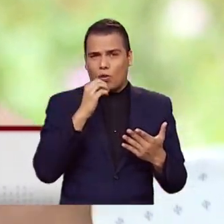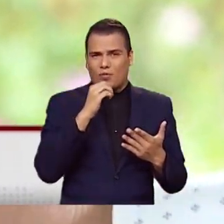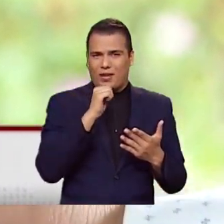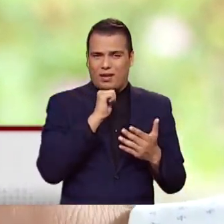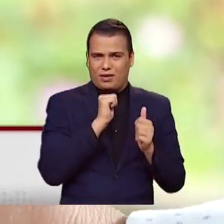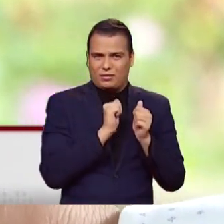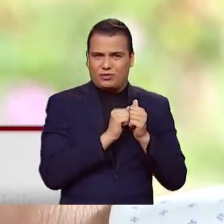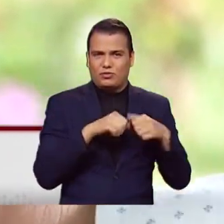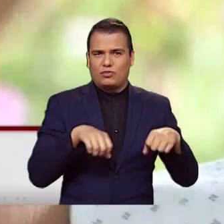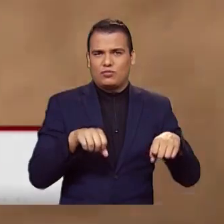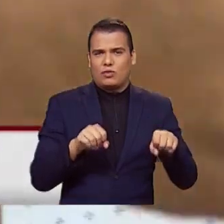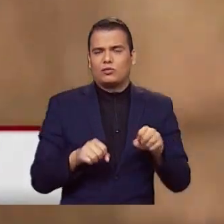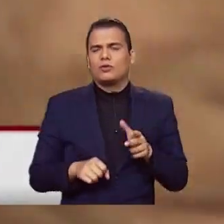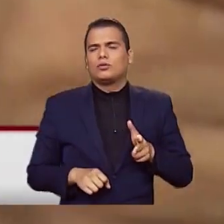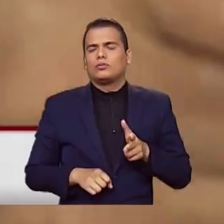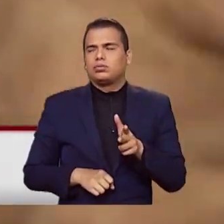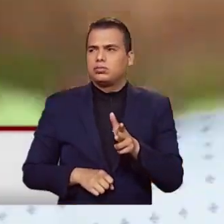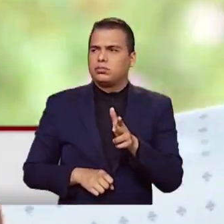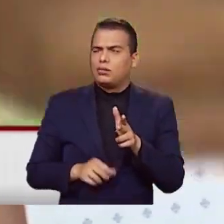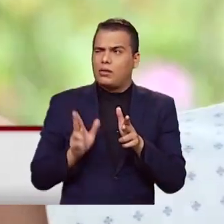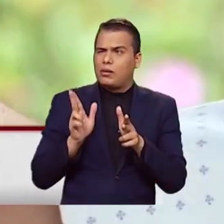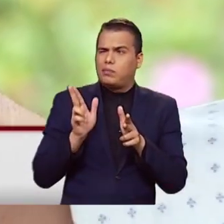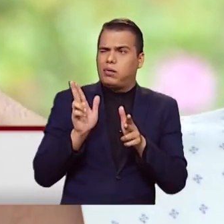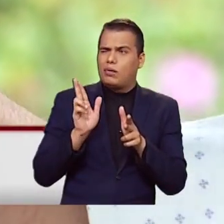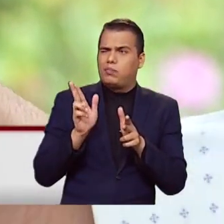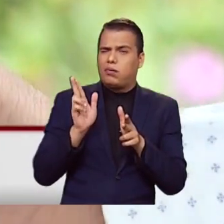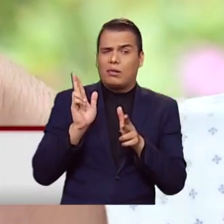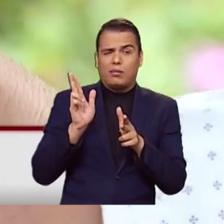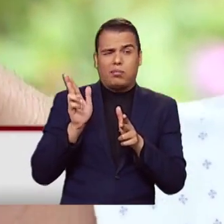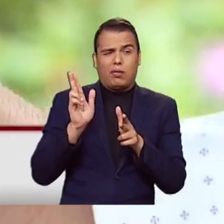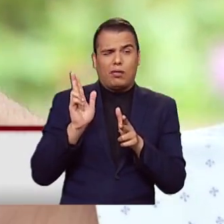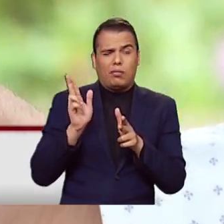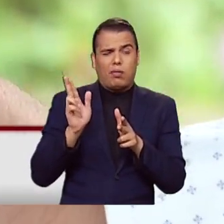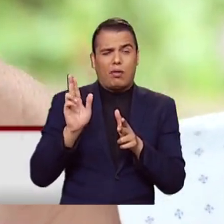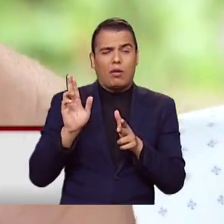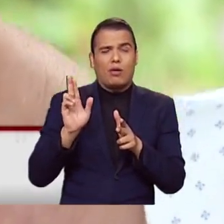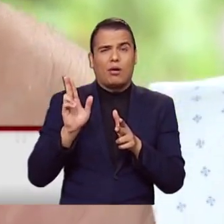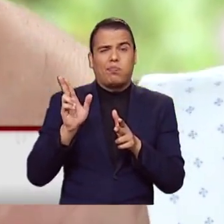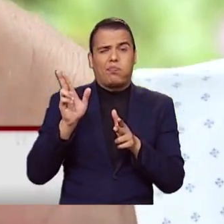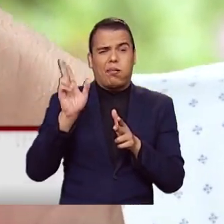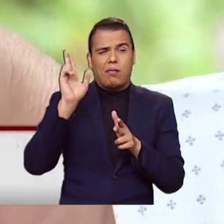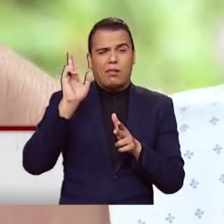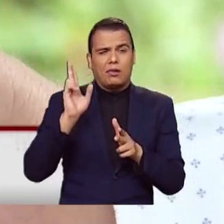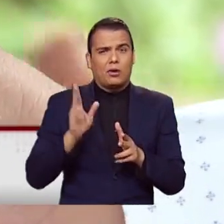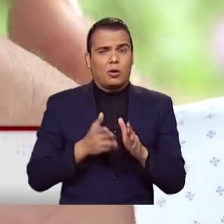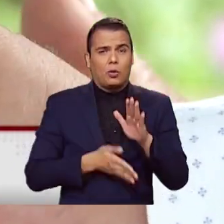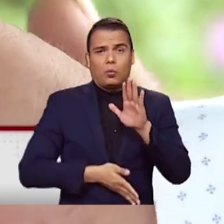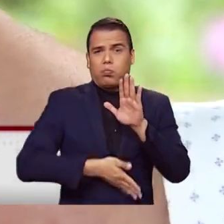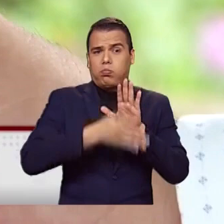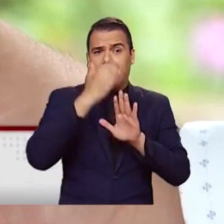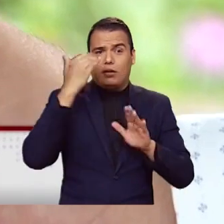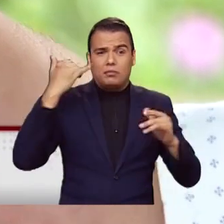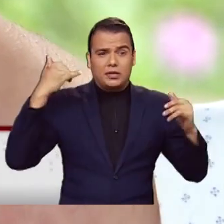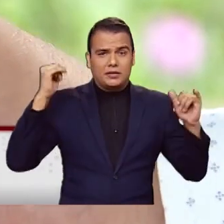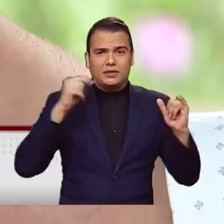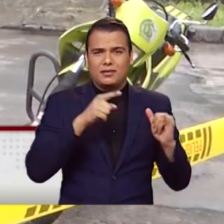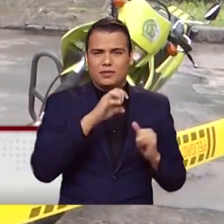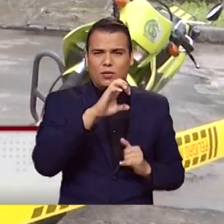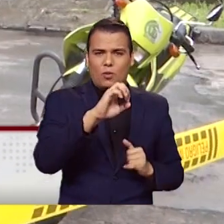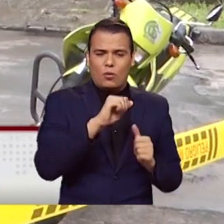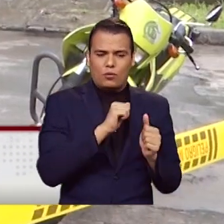bajó ahí al lado donde yo estaba, llegó y tan, le disparó los cuatro tiros y luego arrancó. Él va con una